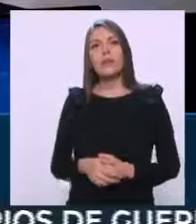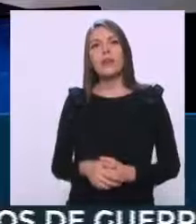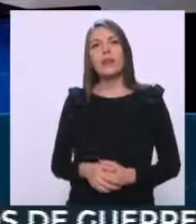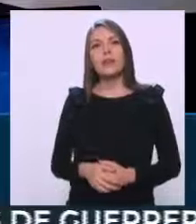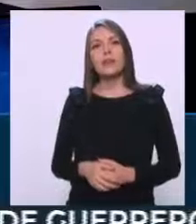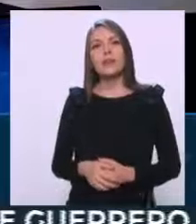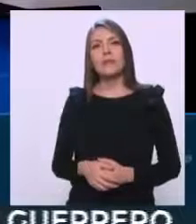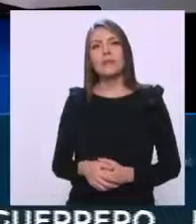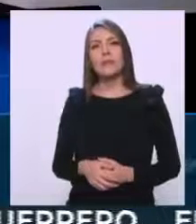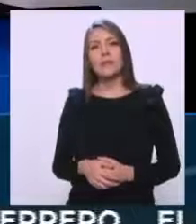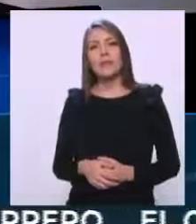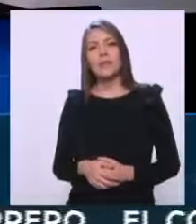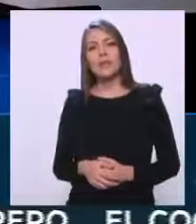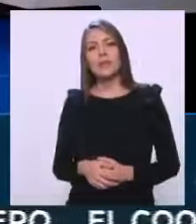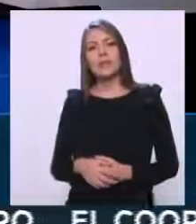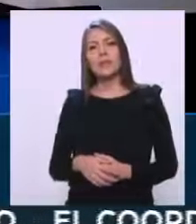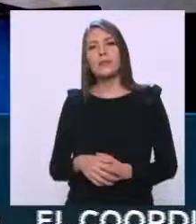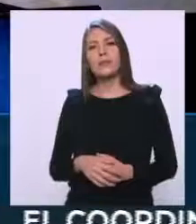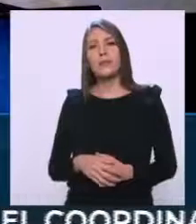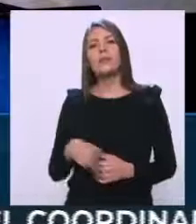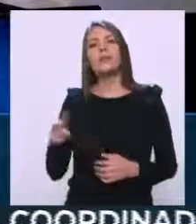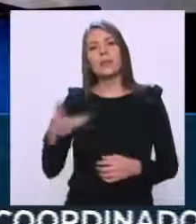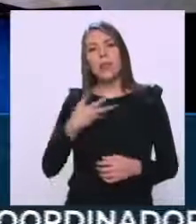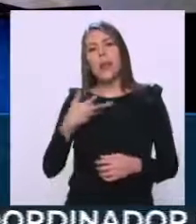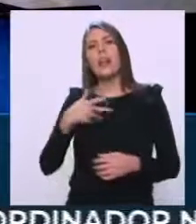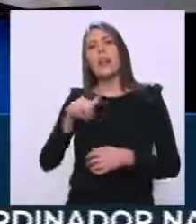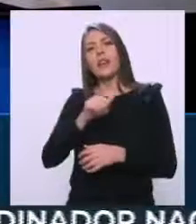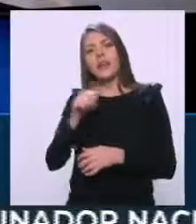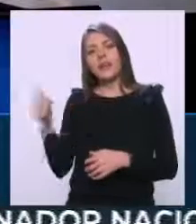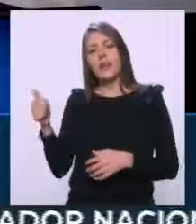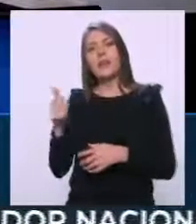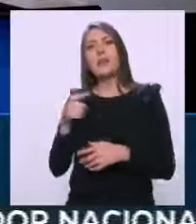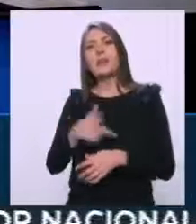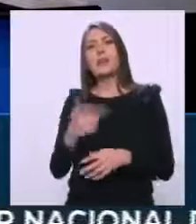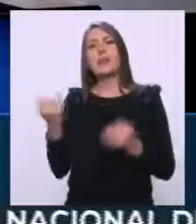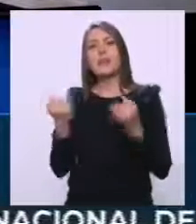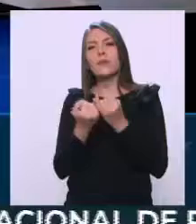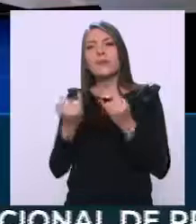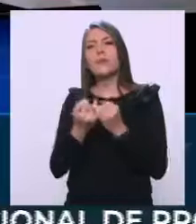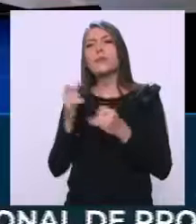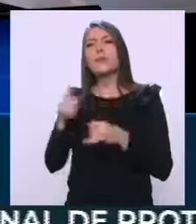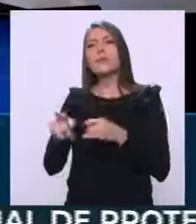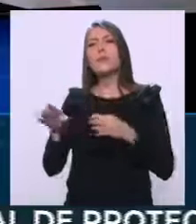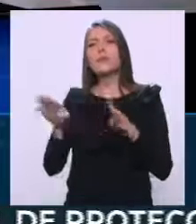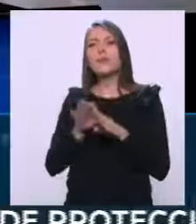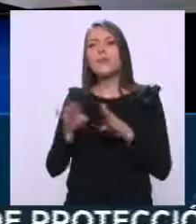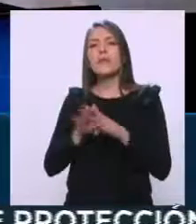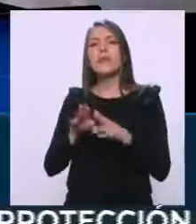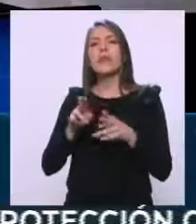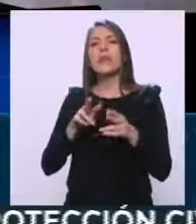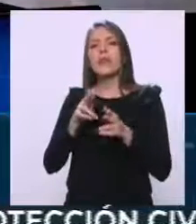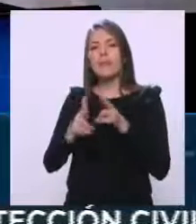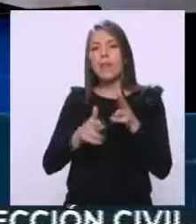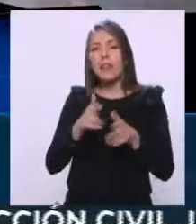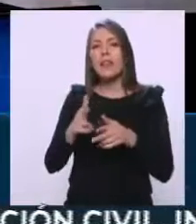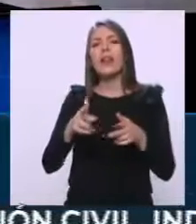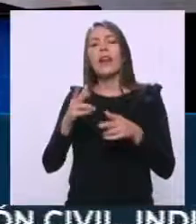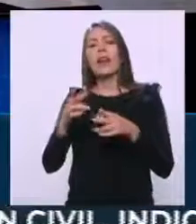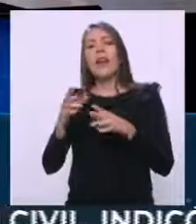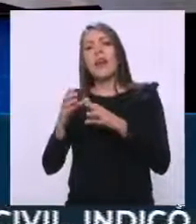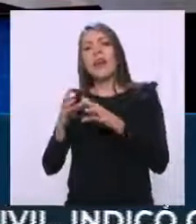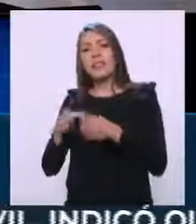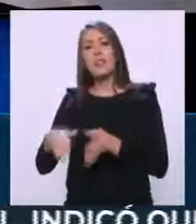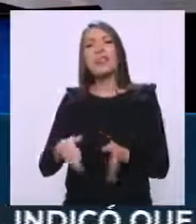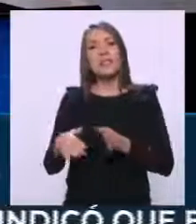de las que valdría la pena hablar, ¿no? Sí, porque hay sistemas ferroviarios, exactamente, como bien apuntas. Hay sistemas ferroviarios y carreteros, y entonces